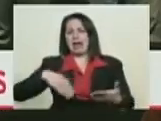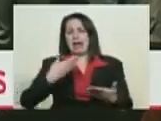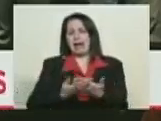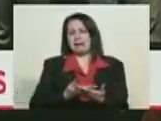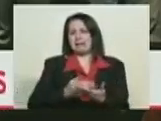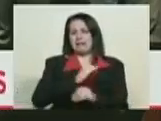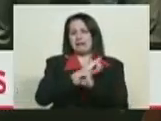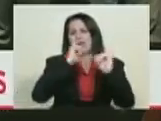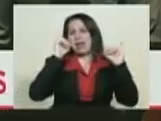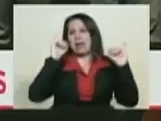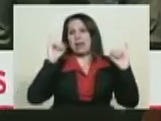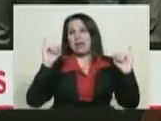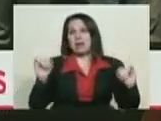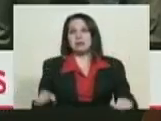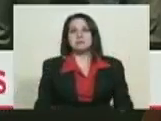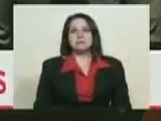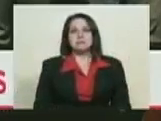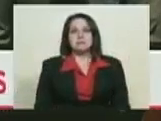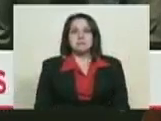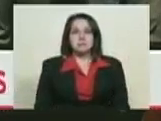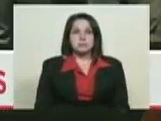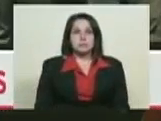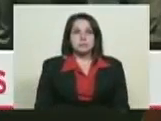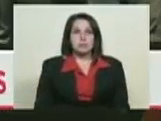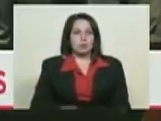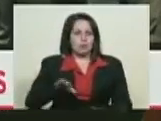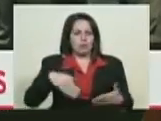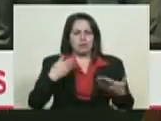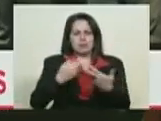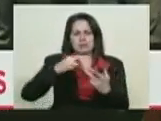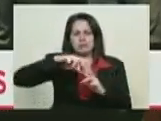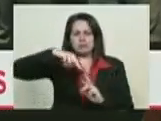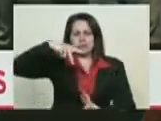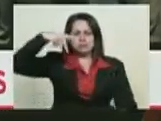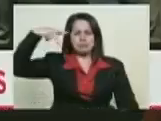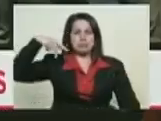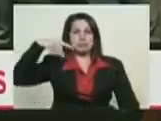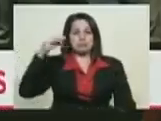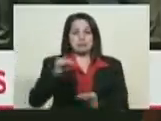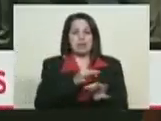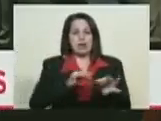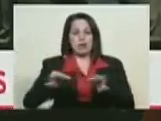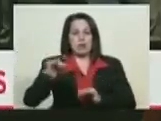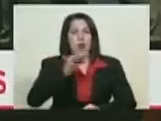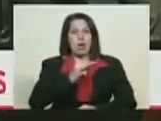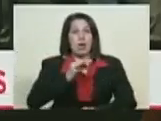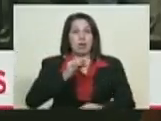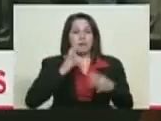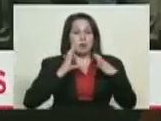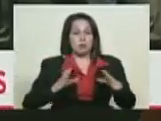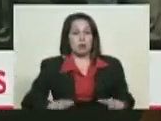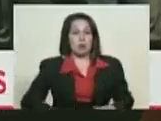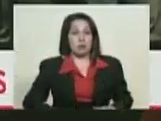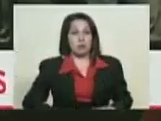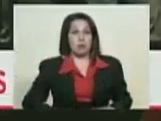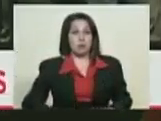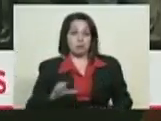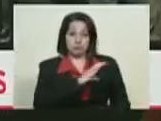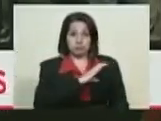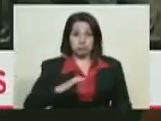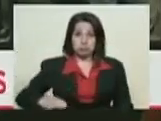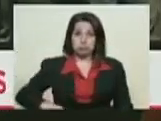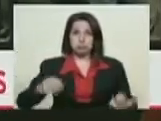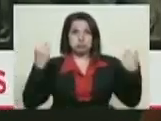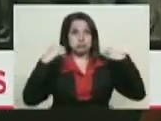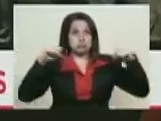médula. Hasta el último átomo célula de mi cuerpo. Y soy cristiano,